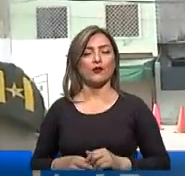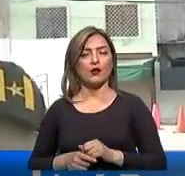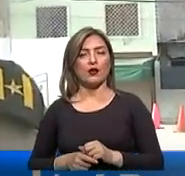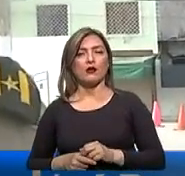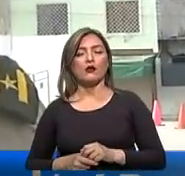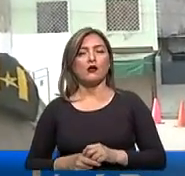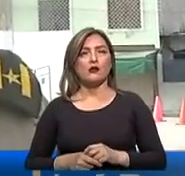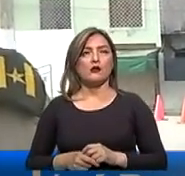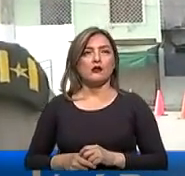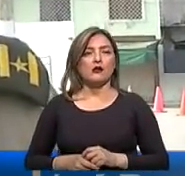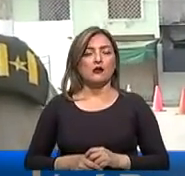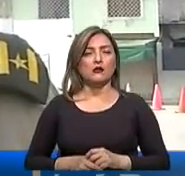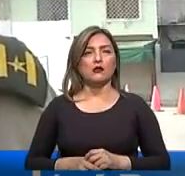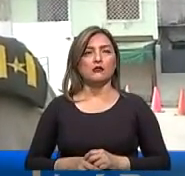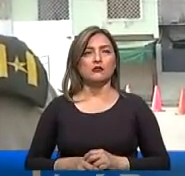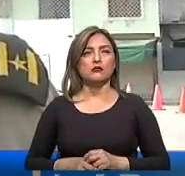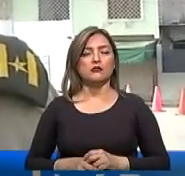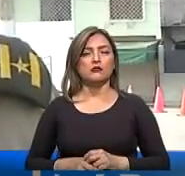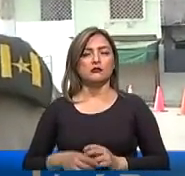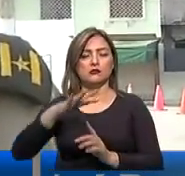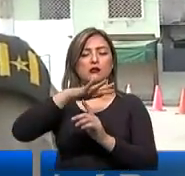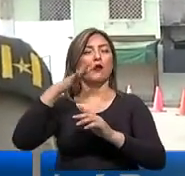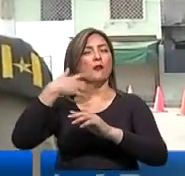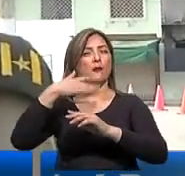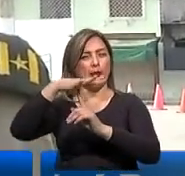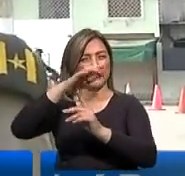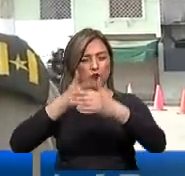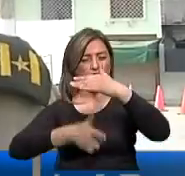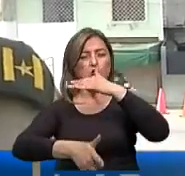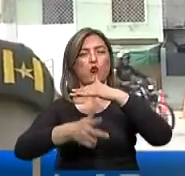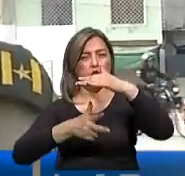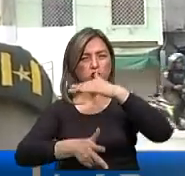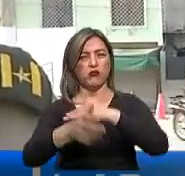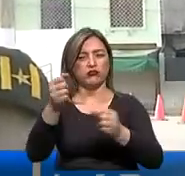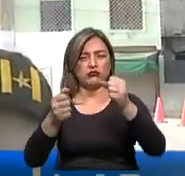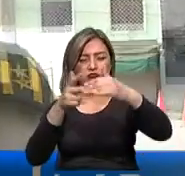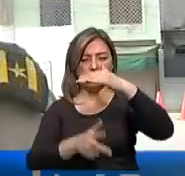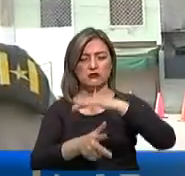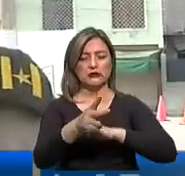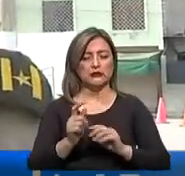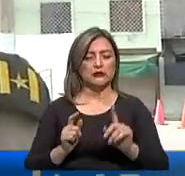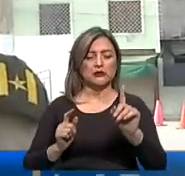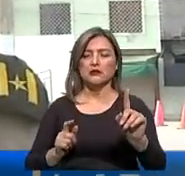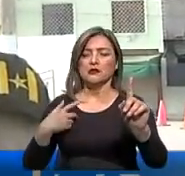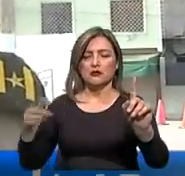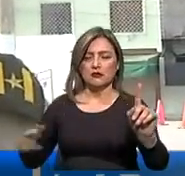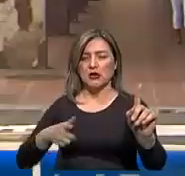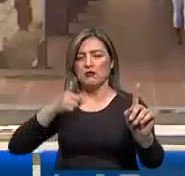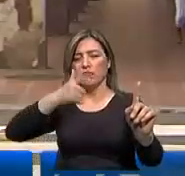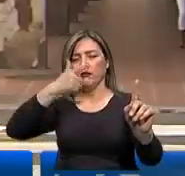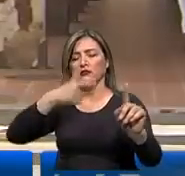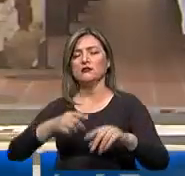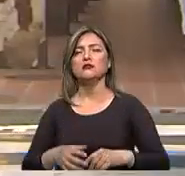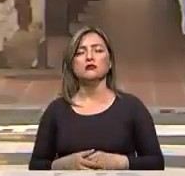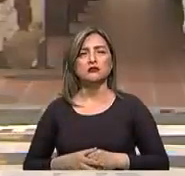dentro de un parqueadero público y es en donde llegan estas personas al margen de la ley, llegan a liquidarle. Pero